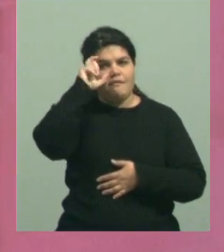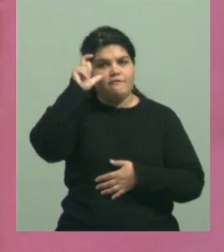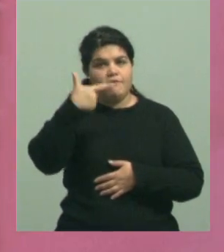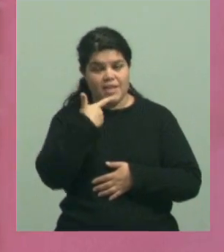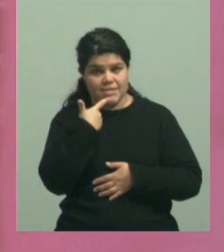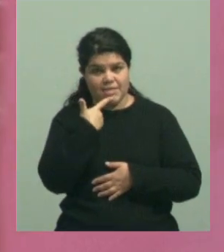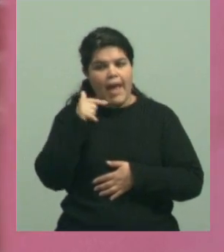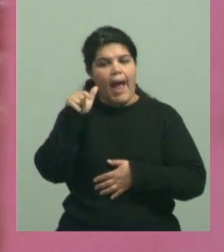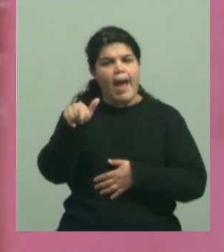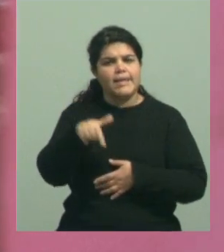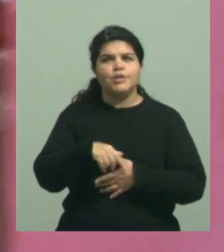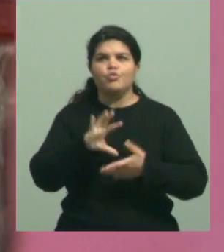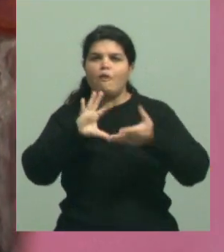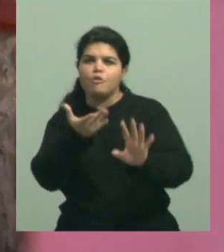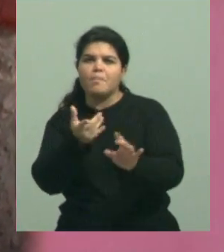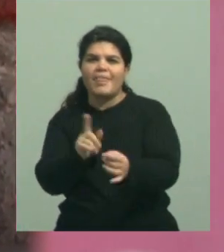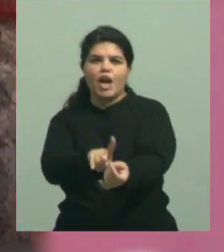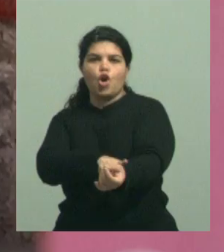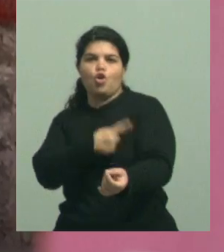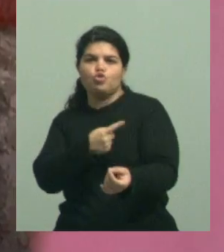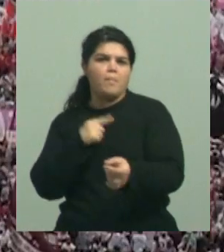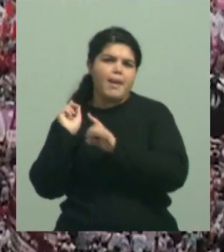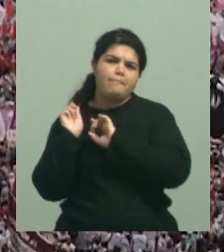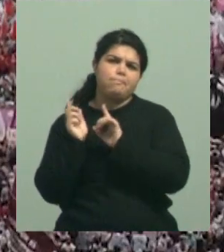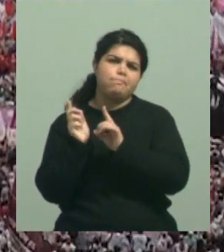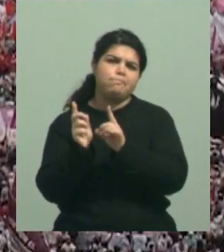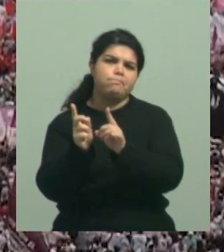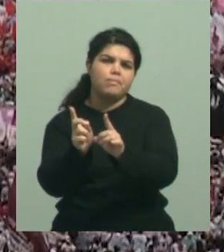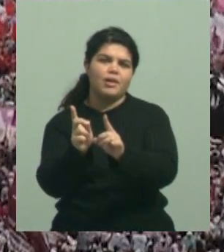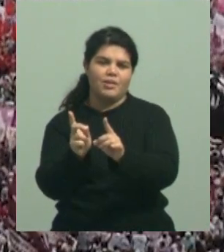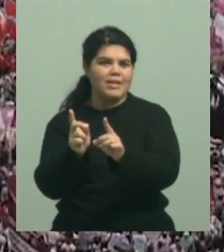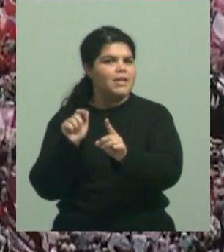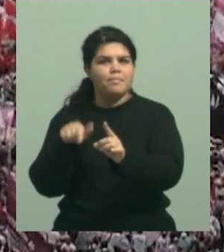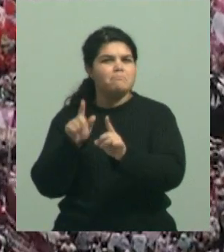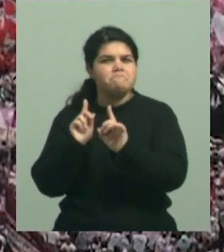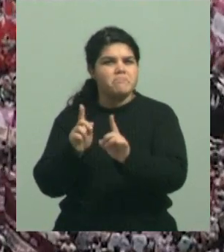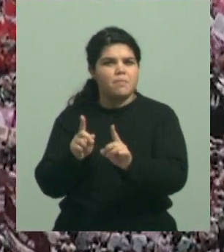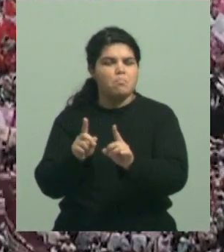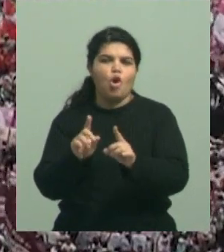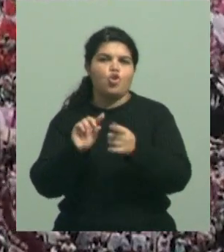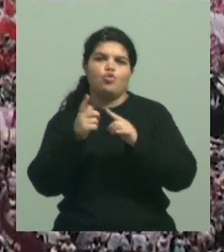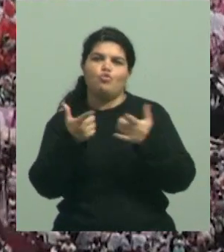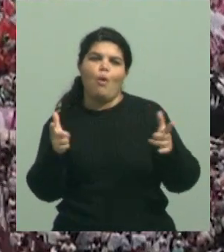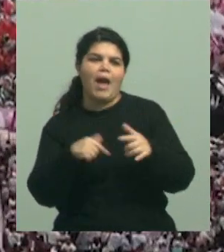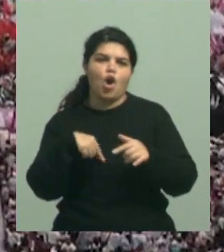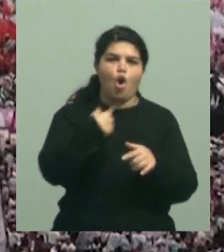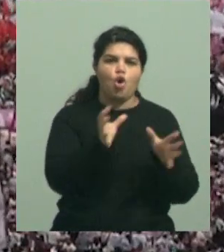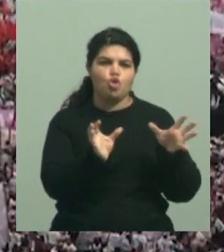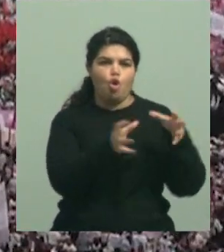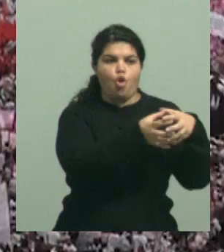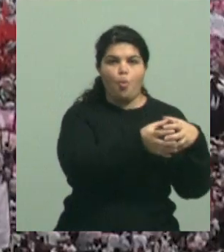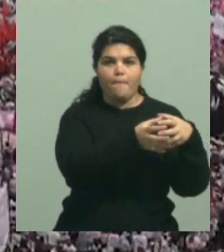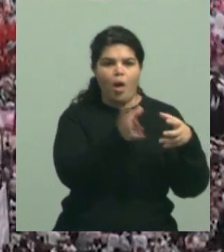decir, conservadora de México, que por otro lado trata de canalizar denuncias por corrupción,